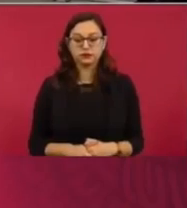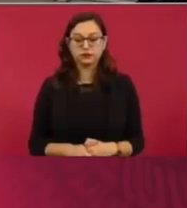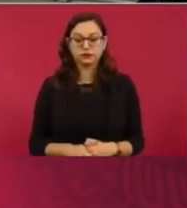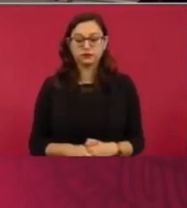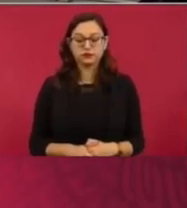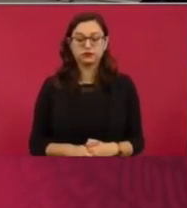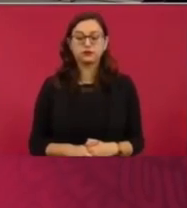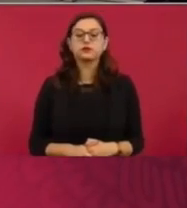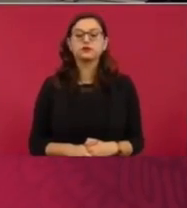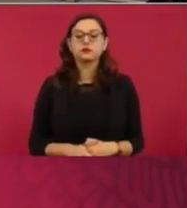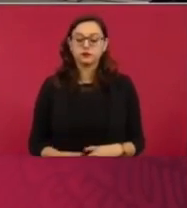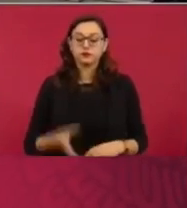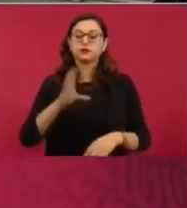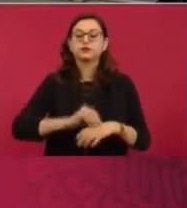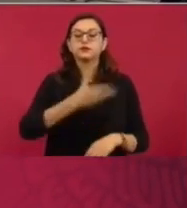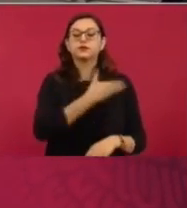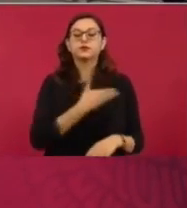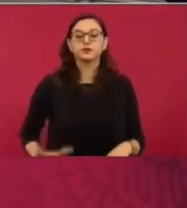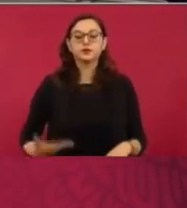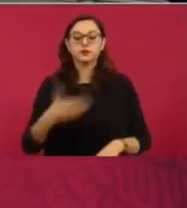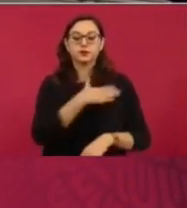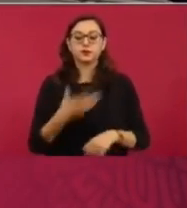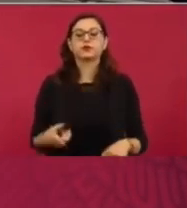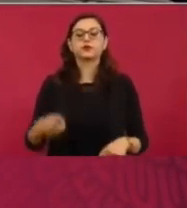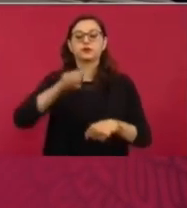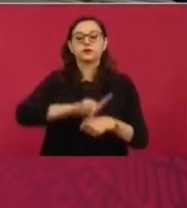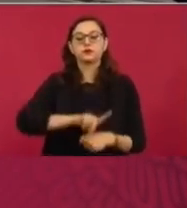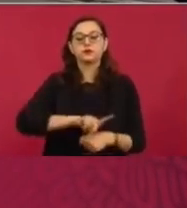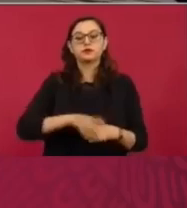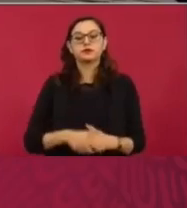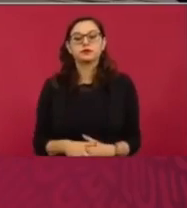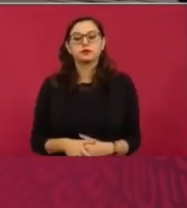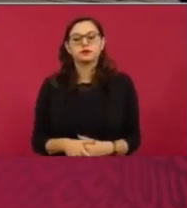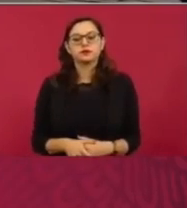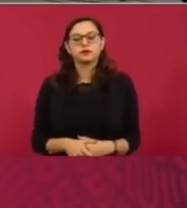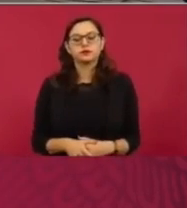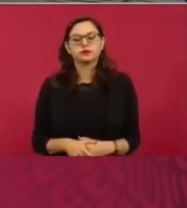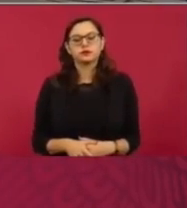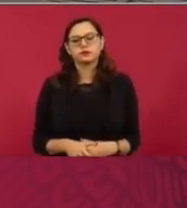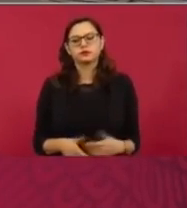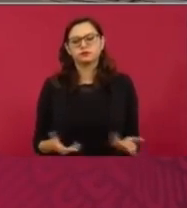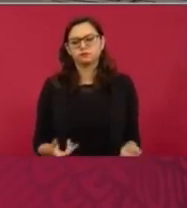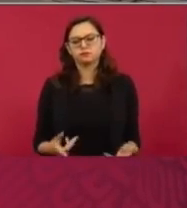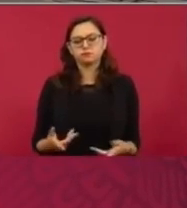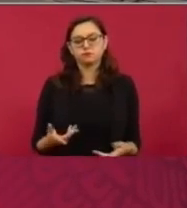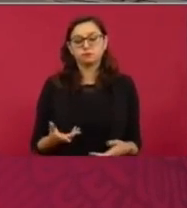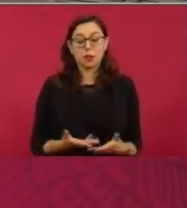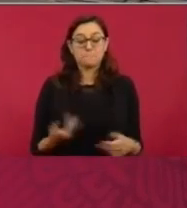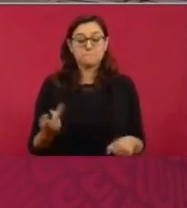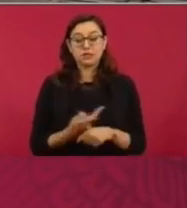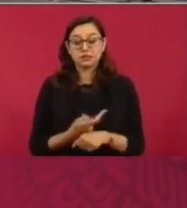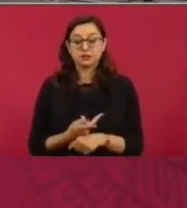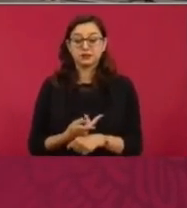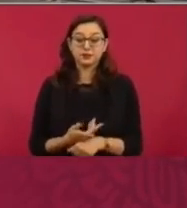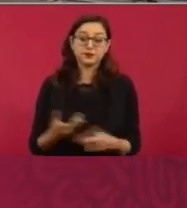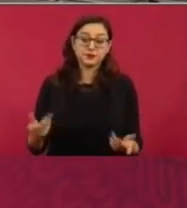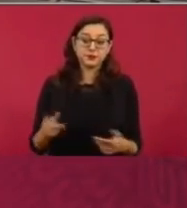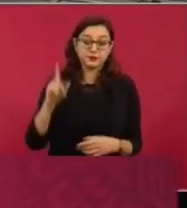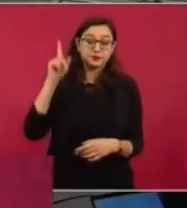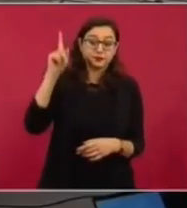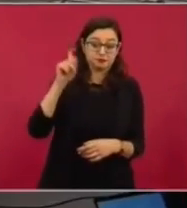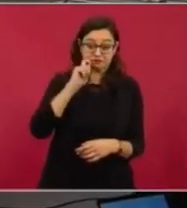Sí, con su permiso, señor presidente. Muy buen día. Como ustedes saben, desde que se inició el conflicto en Ucrania, la instrucción